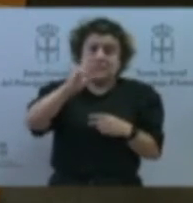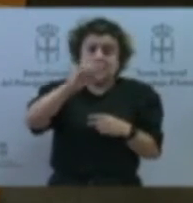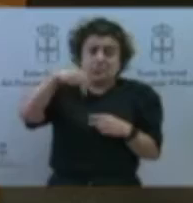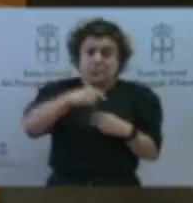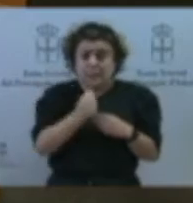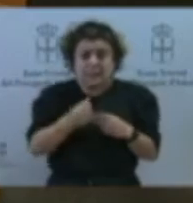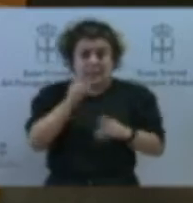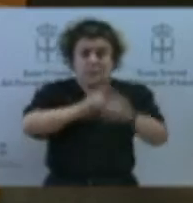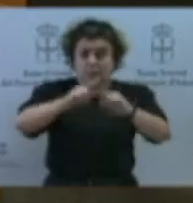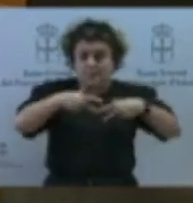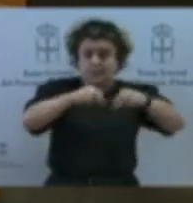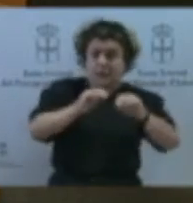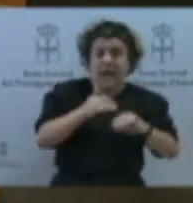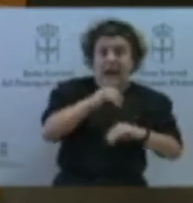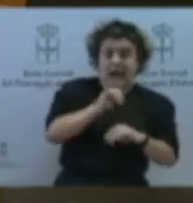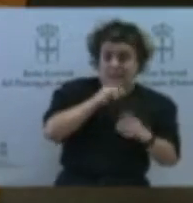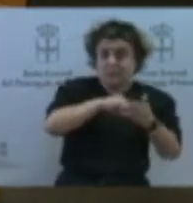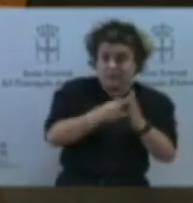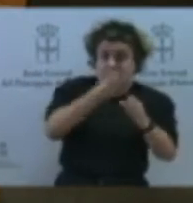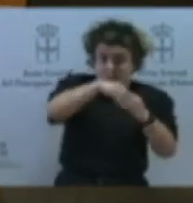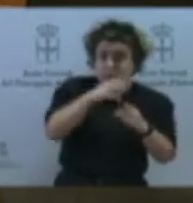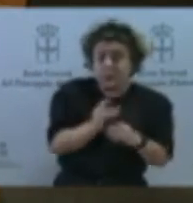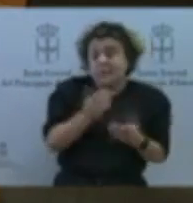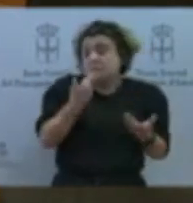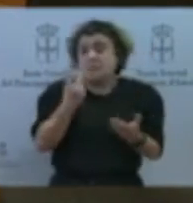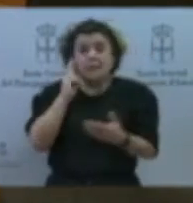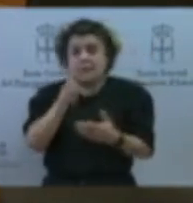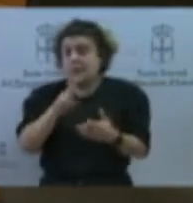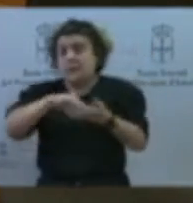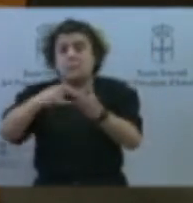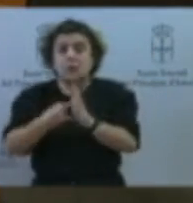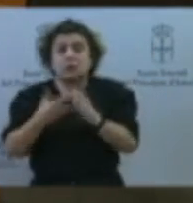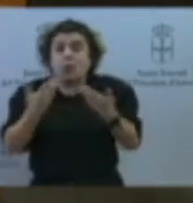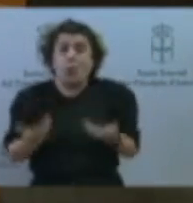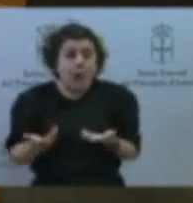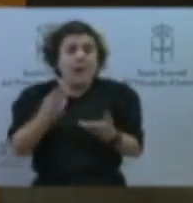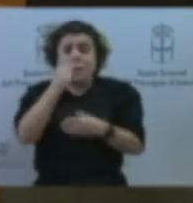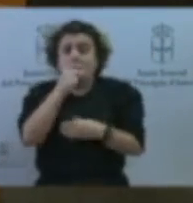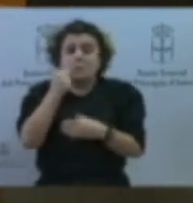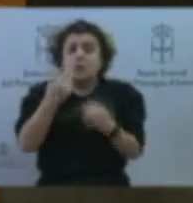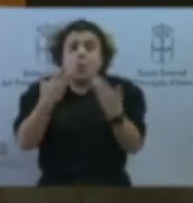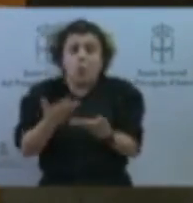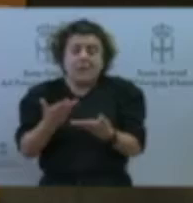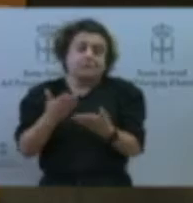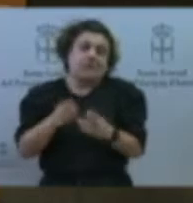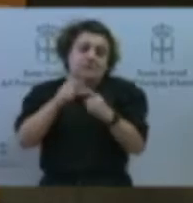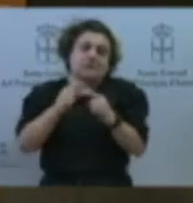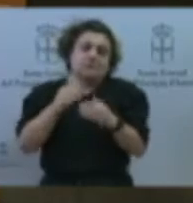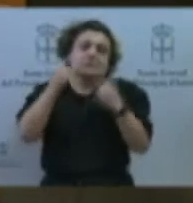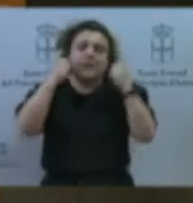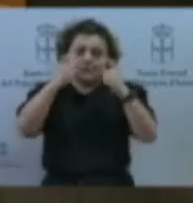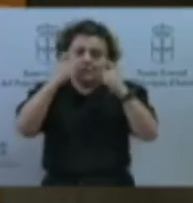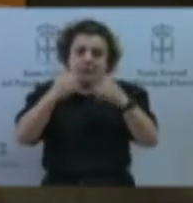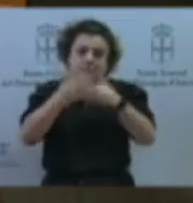hay que ver es exactamente cuál es el proyecto, de qué forma, cuál es la viabilidad, cuáles son los compromisos para avanzar más allá, ¿no? Y hasta que no avancemos en ese sentido, pues nos parece que al